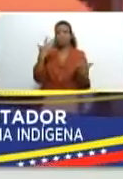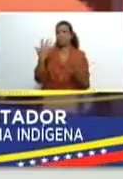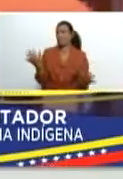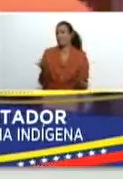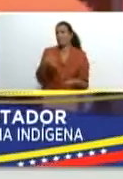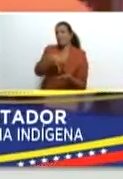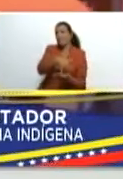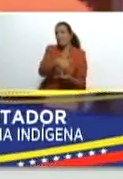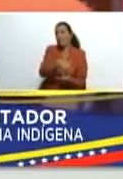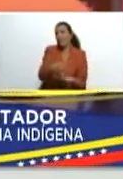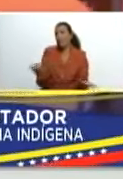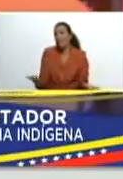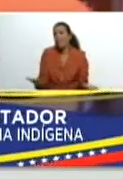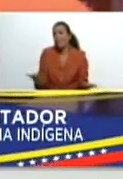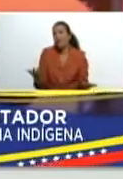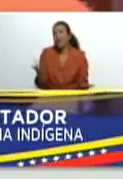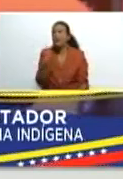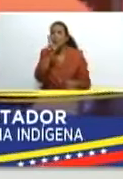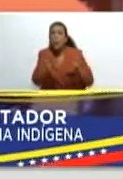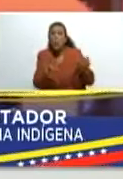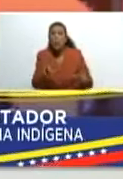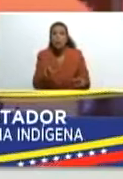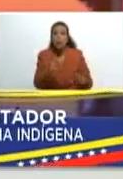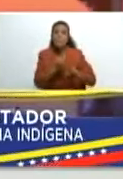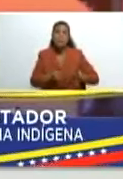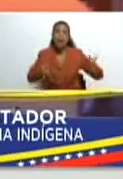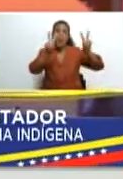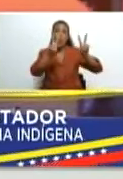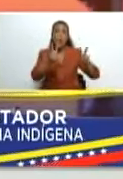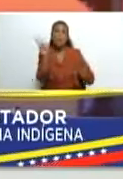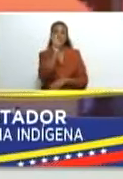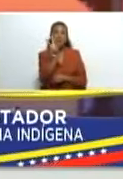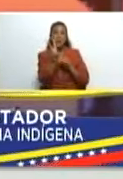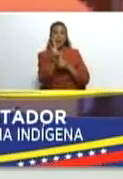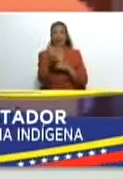recaída en los antivalores.